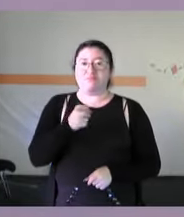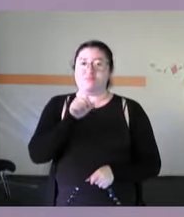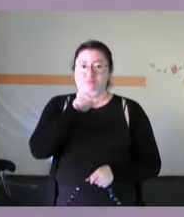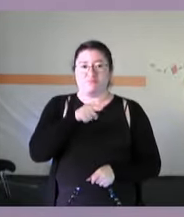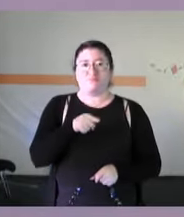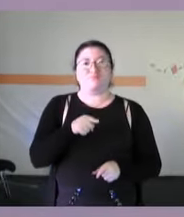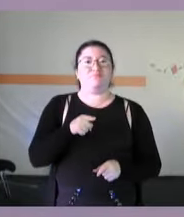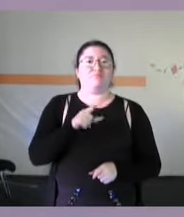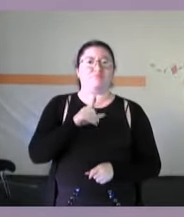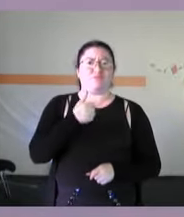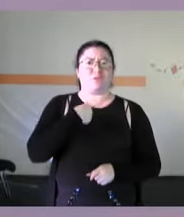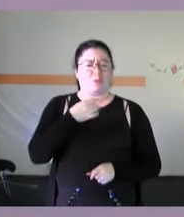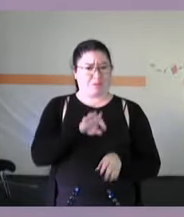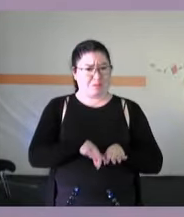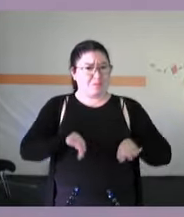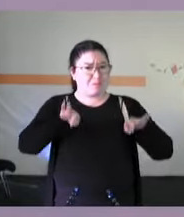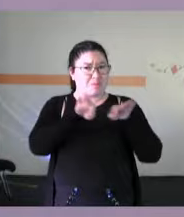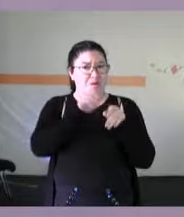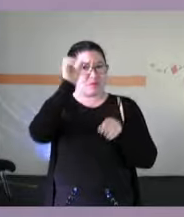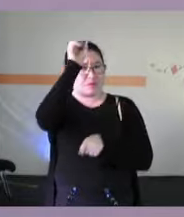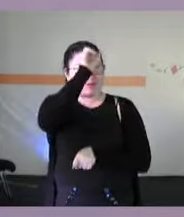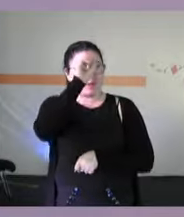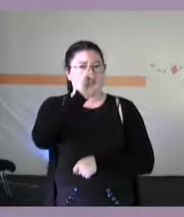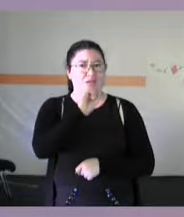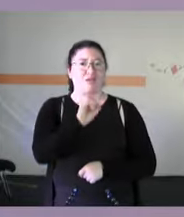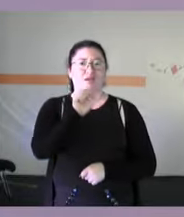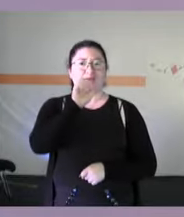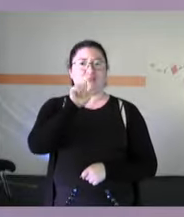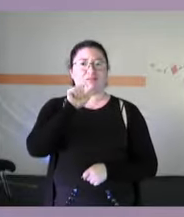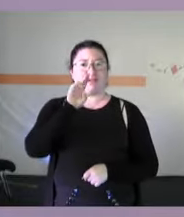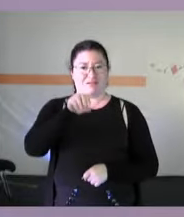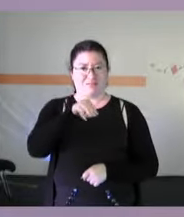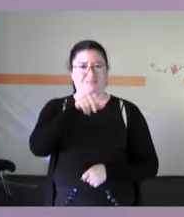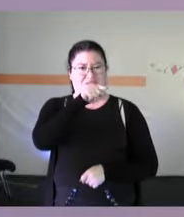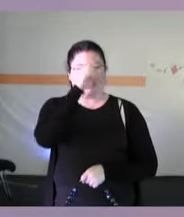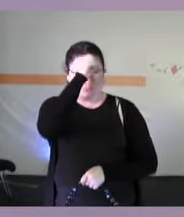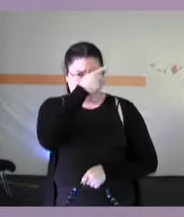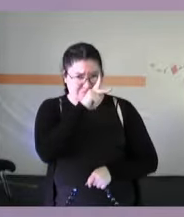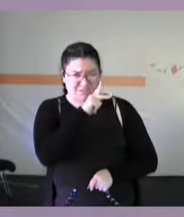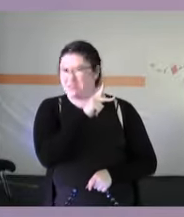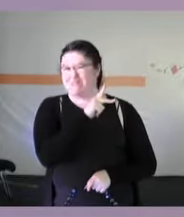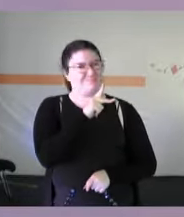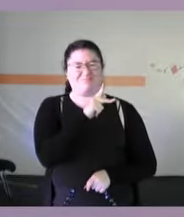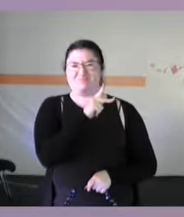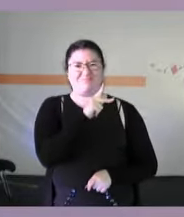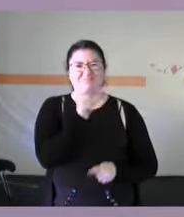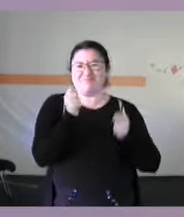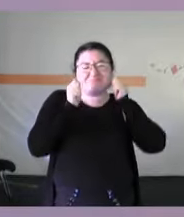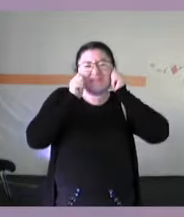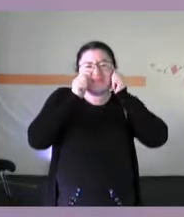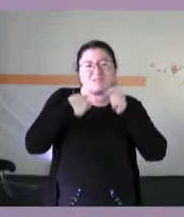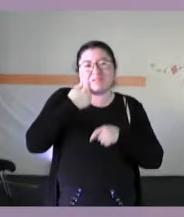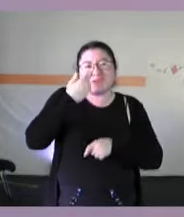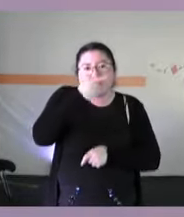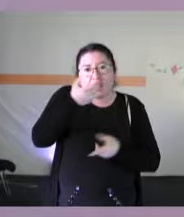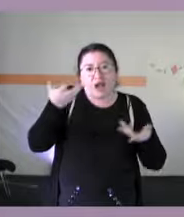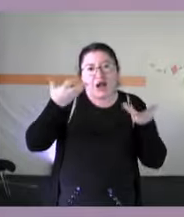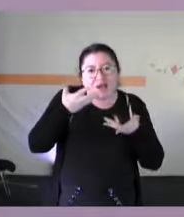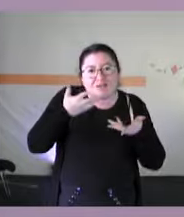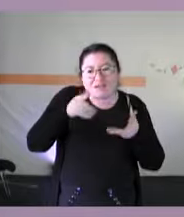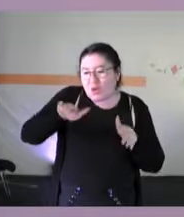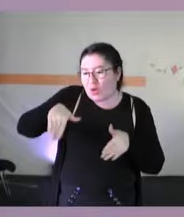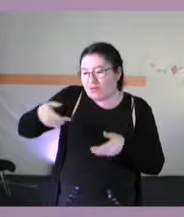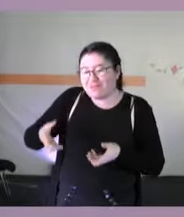Carlos Slim. No. No, me importa lo que él hace. Y lo que él le hace a la gente de la calle. Me importa